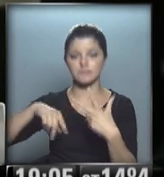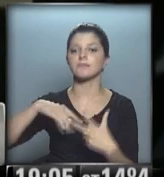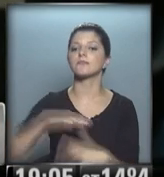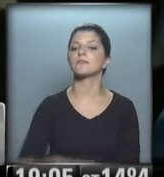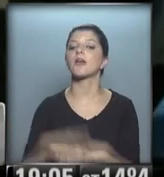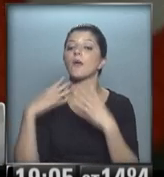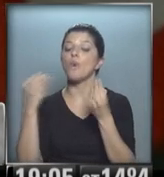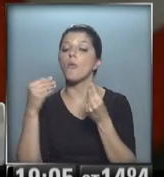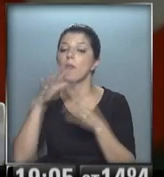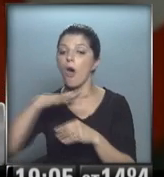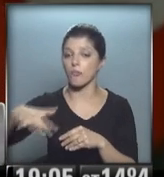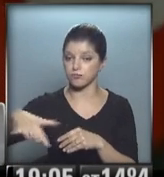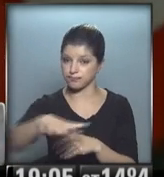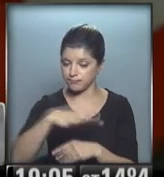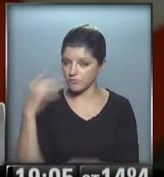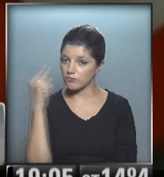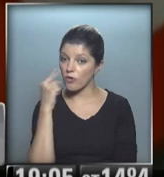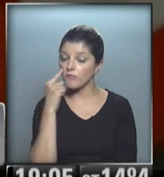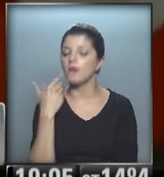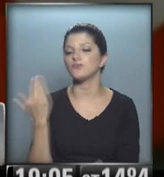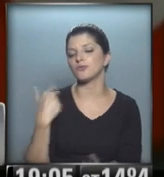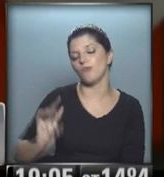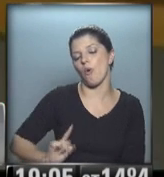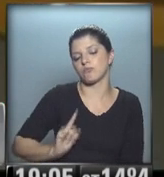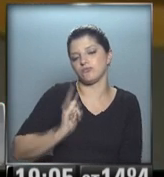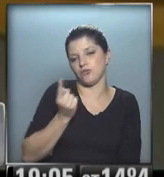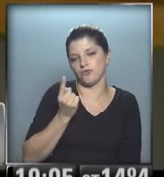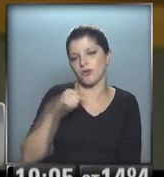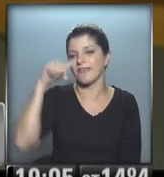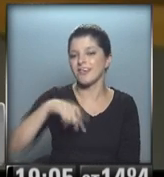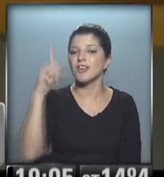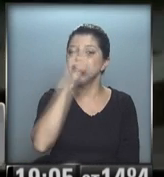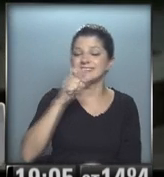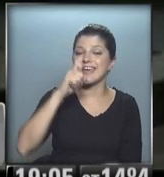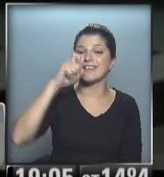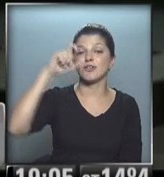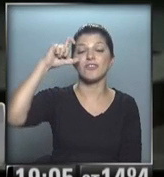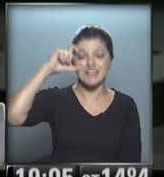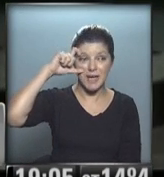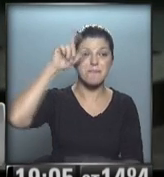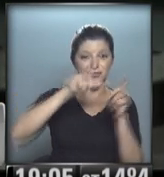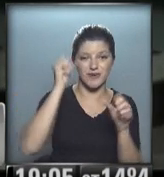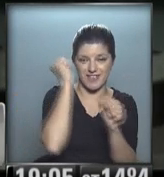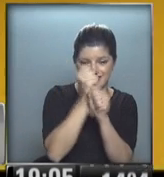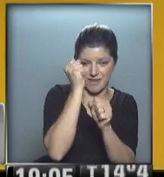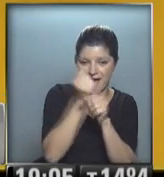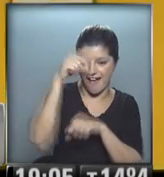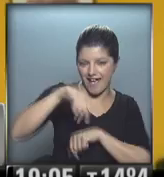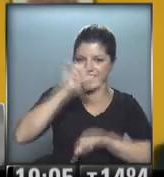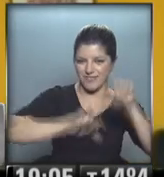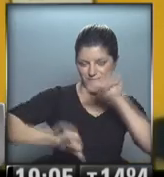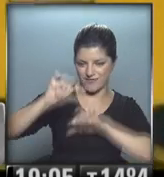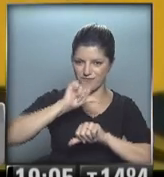el medio ambiente. Y bueno, estamos orgullosos de estos 110 científicos que hoy están llevando adelante este